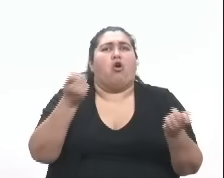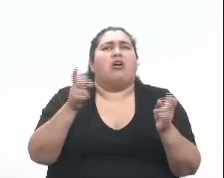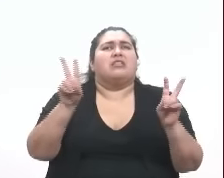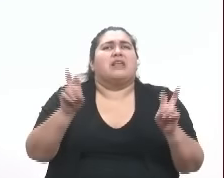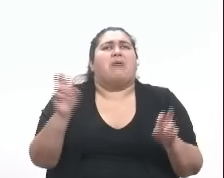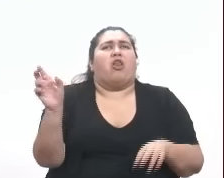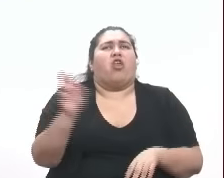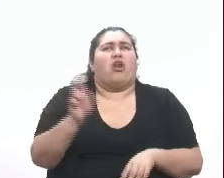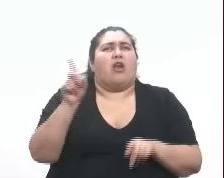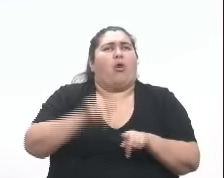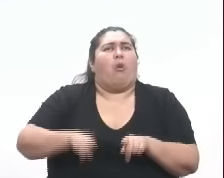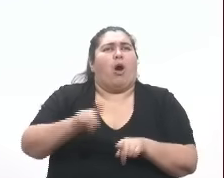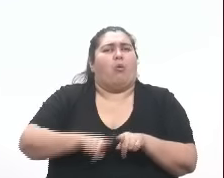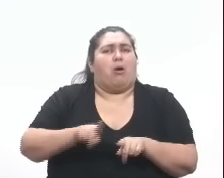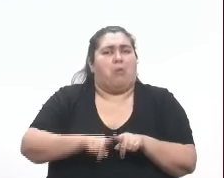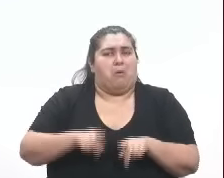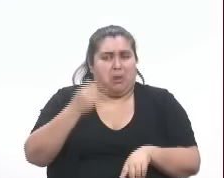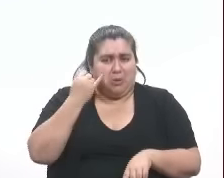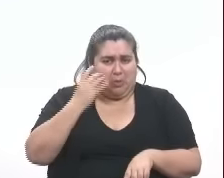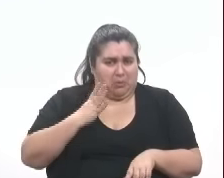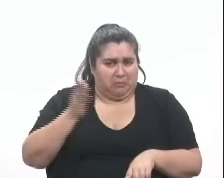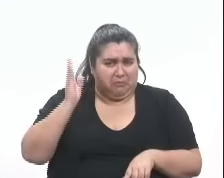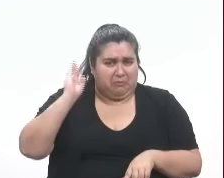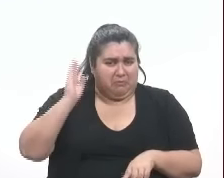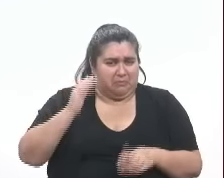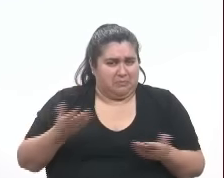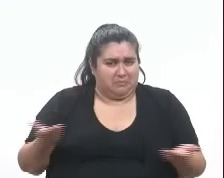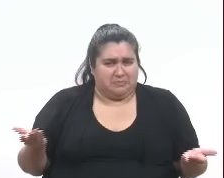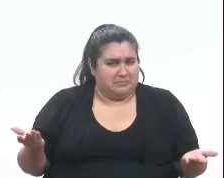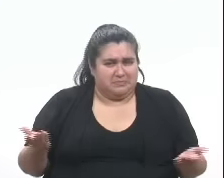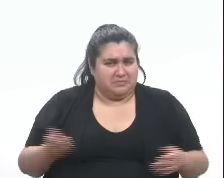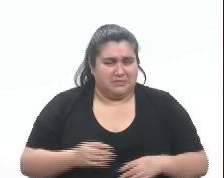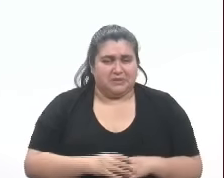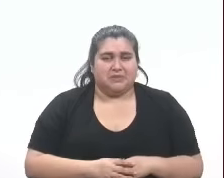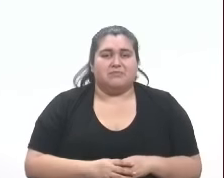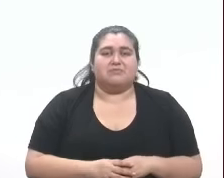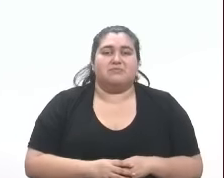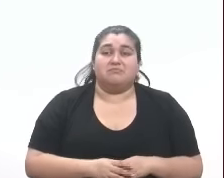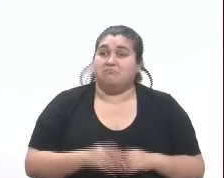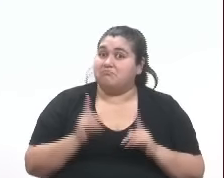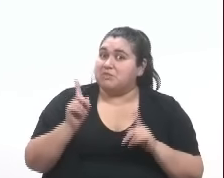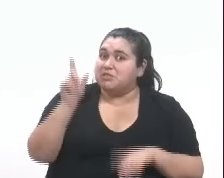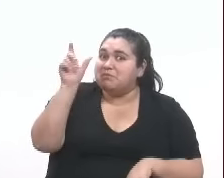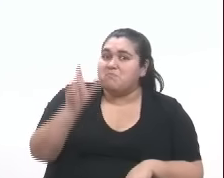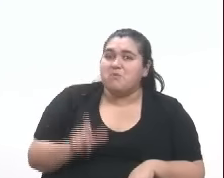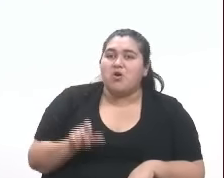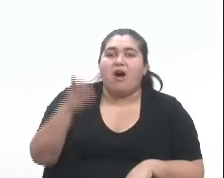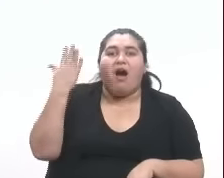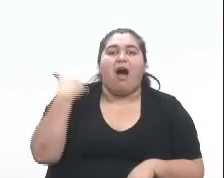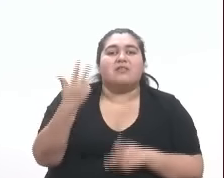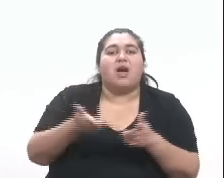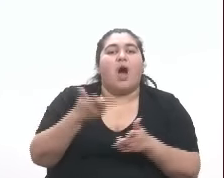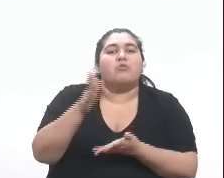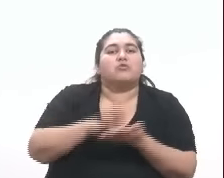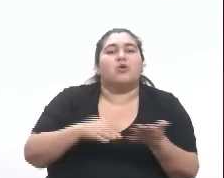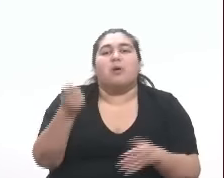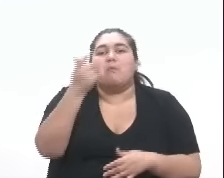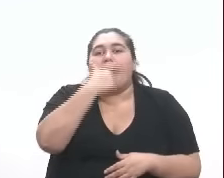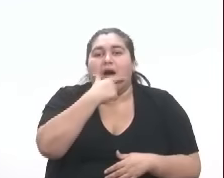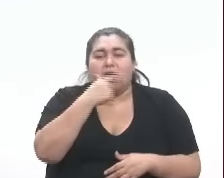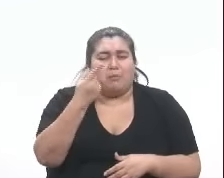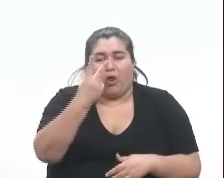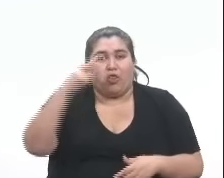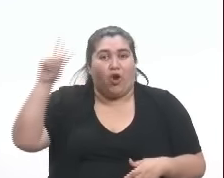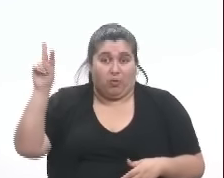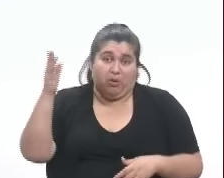¿Verdad? Y obviamente que hizo el mismo mensaje que de Macri, pero multiplicado por 10. Porque Macri hizo